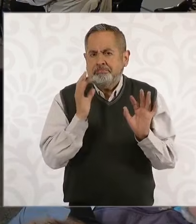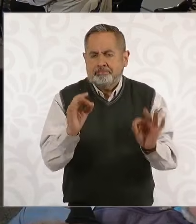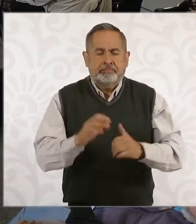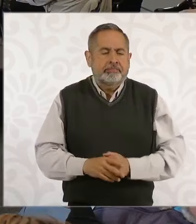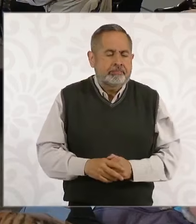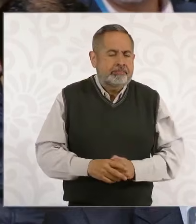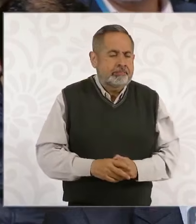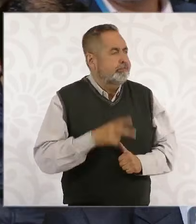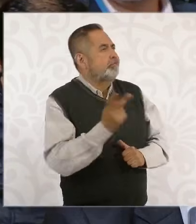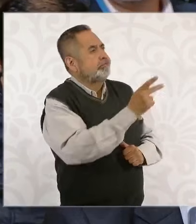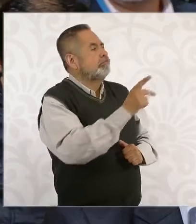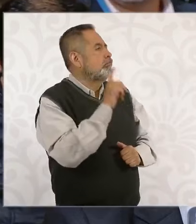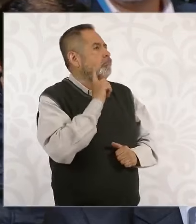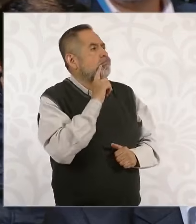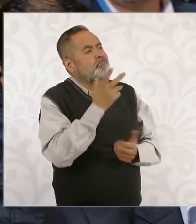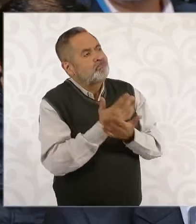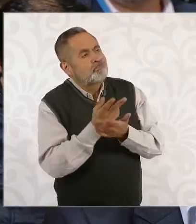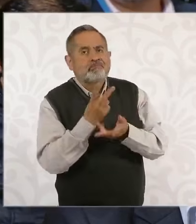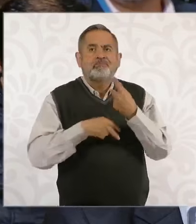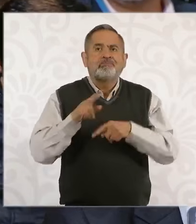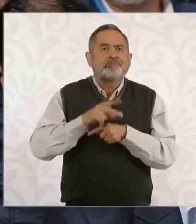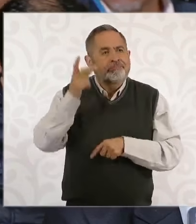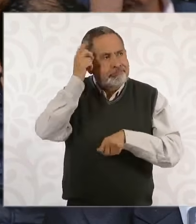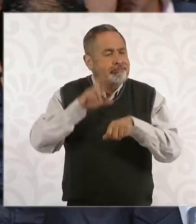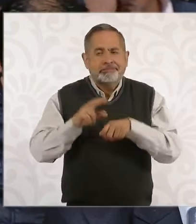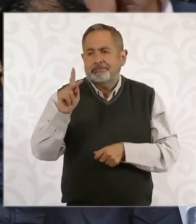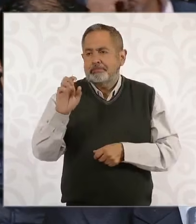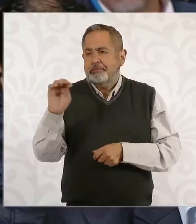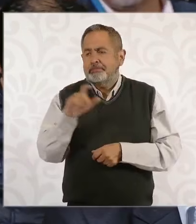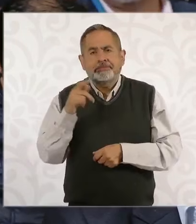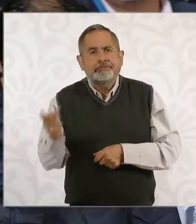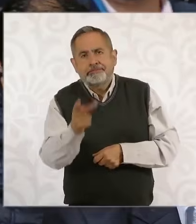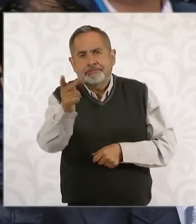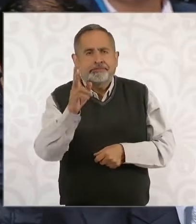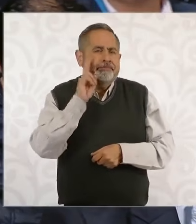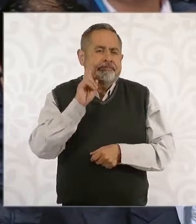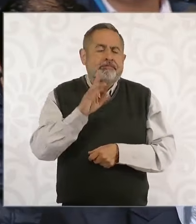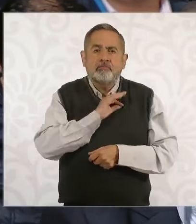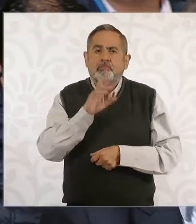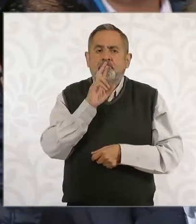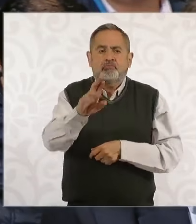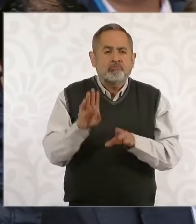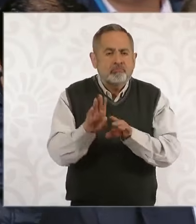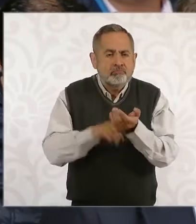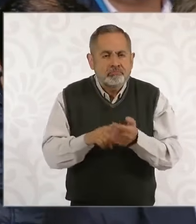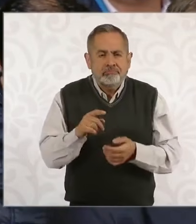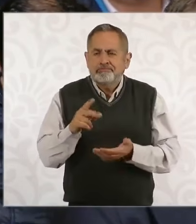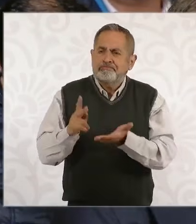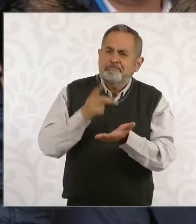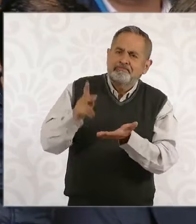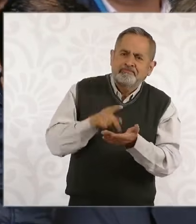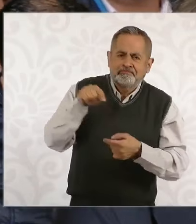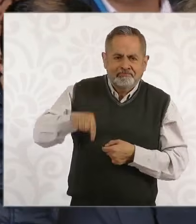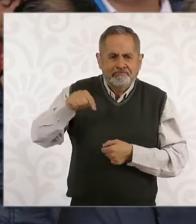Pemex, esperábamos también la visita del director, pues preguntarle si también pudiera contestar él en torno a este asunto, que en varias ocasiones se ha